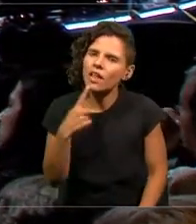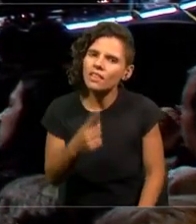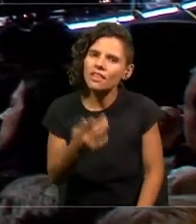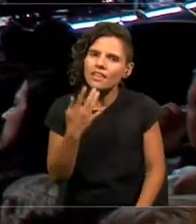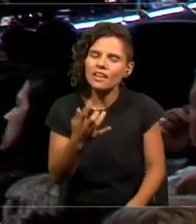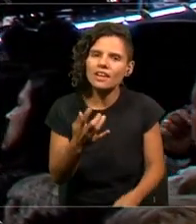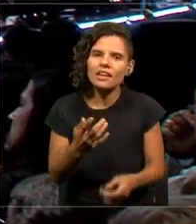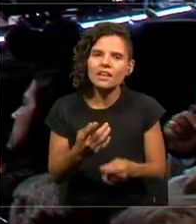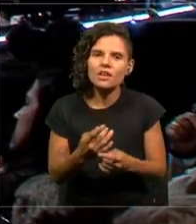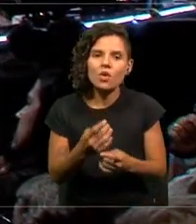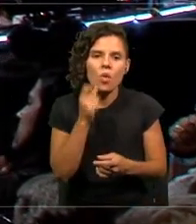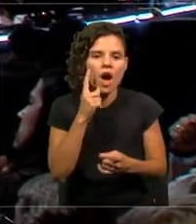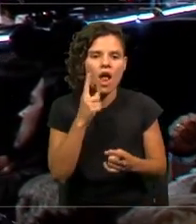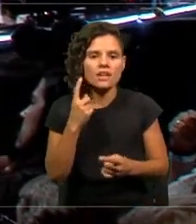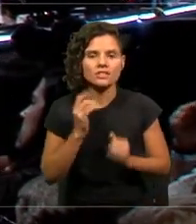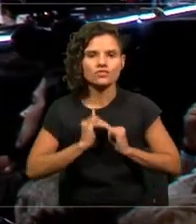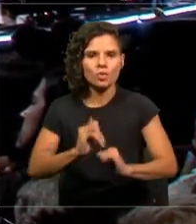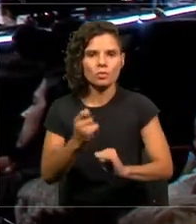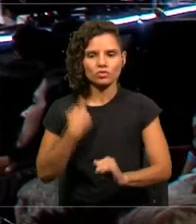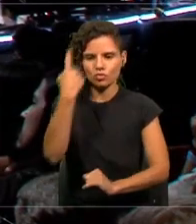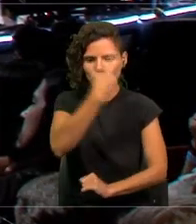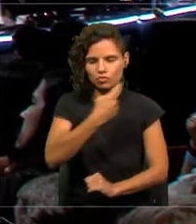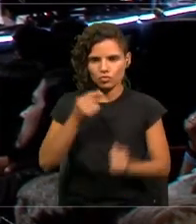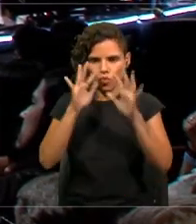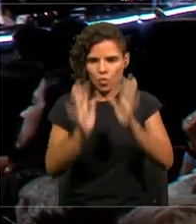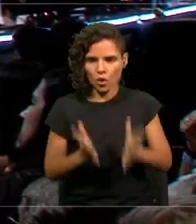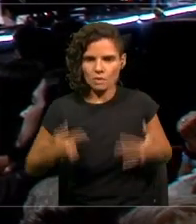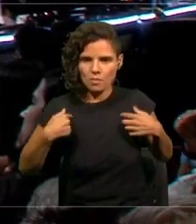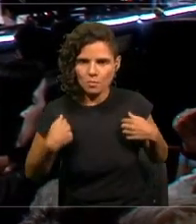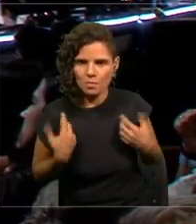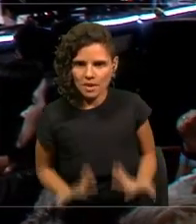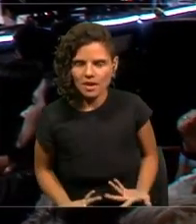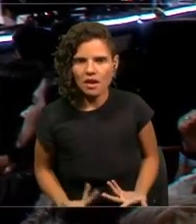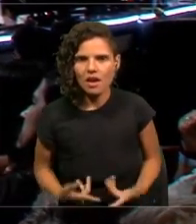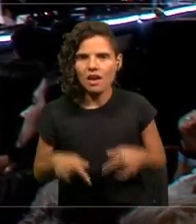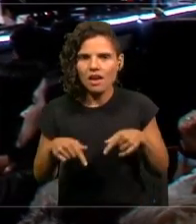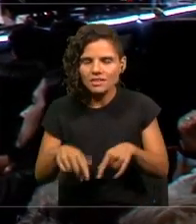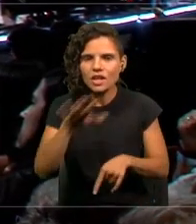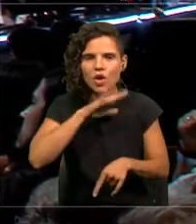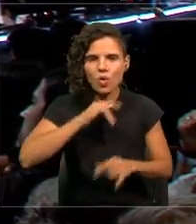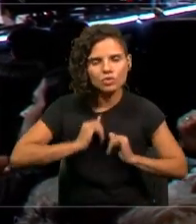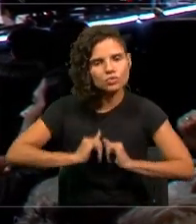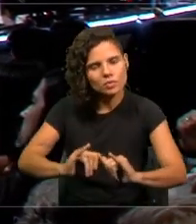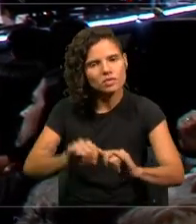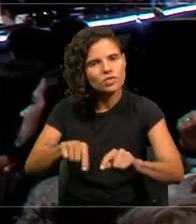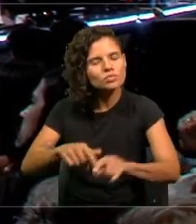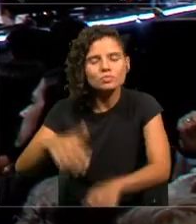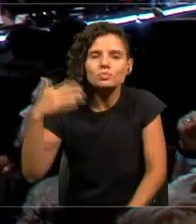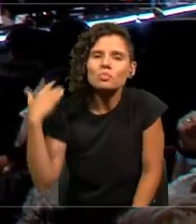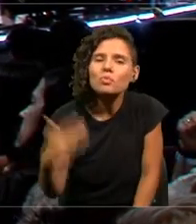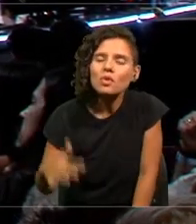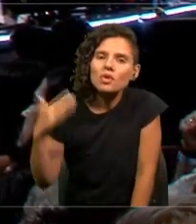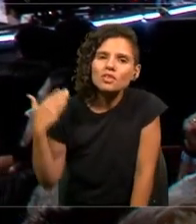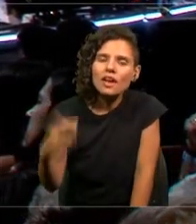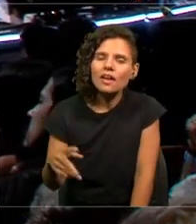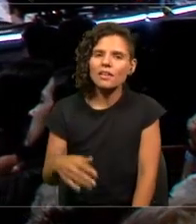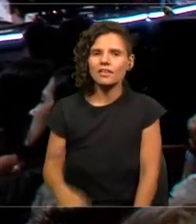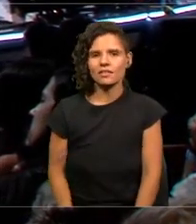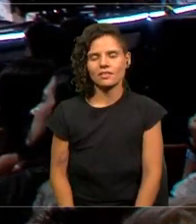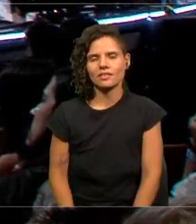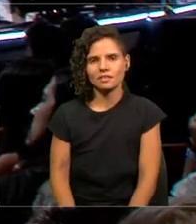biométricos hoy en día es un tema de importancia y un tema urgente